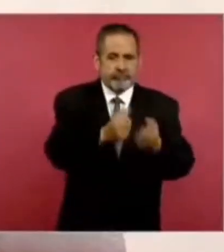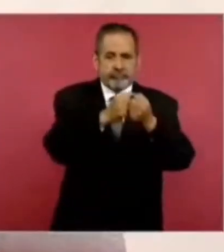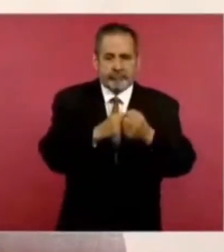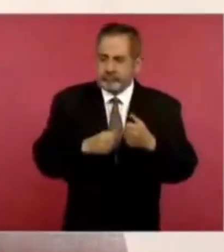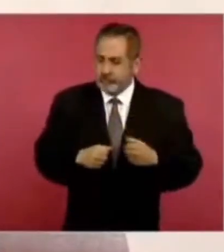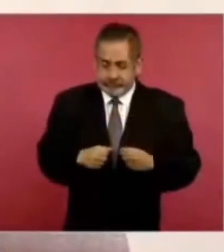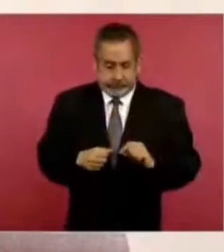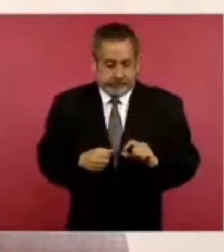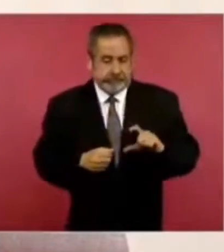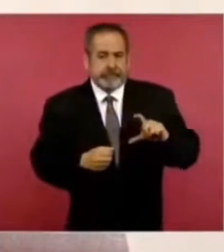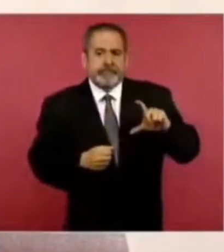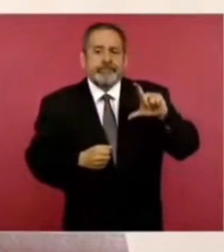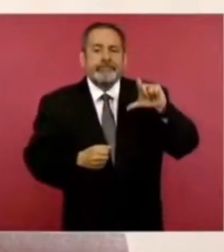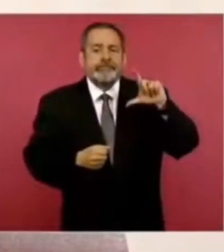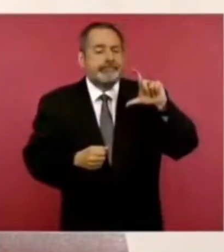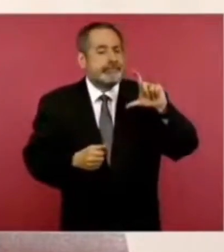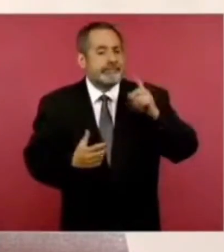de los ferrocarriles